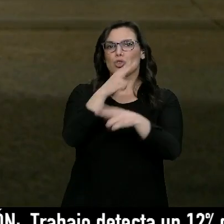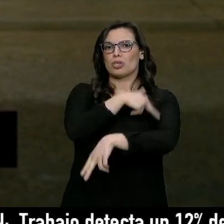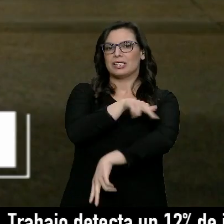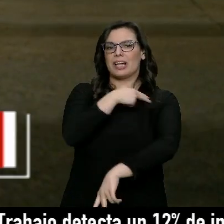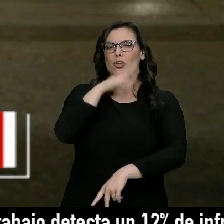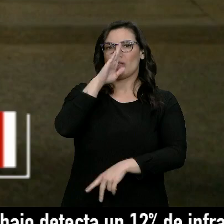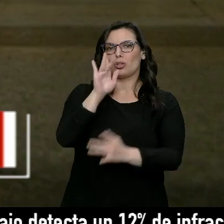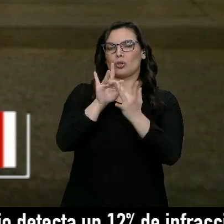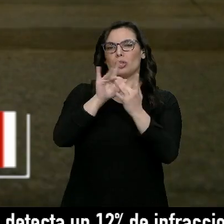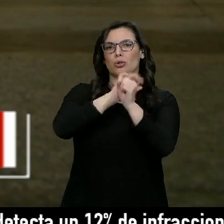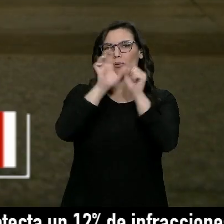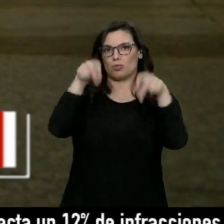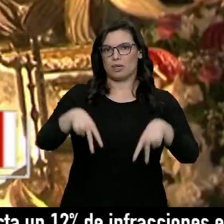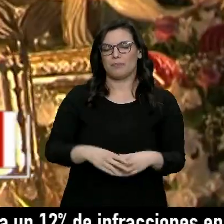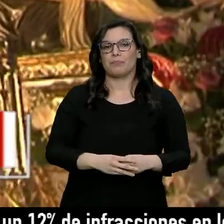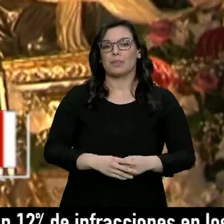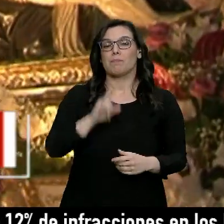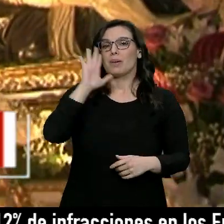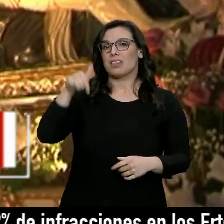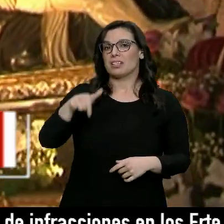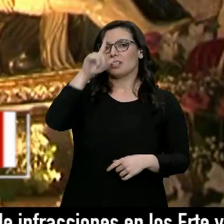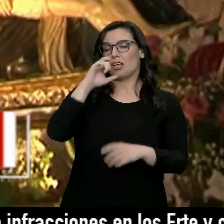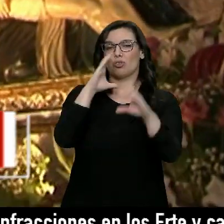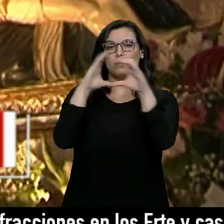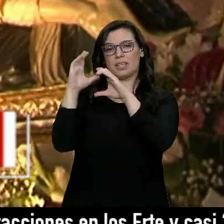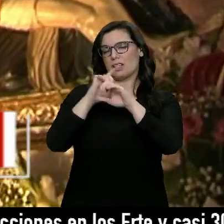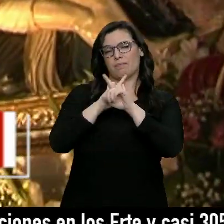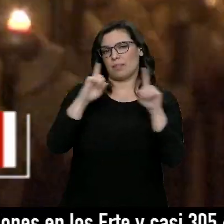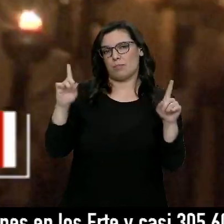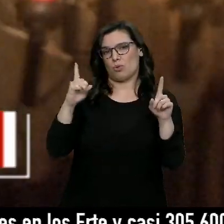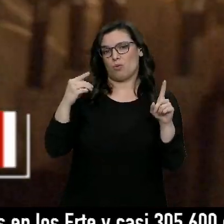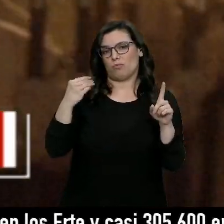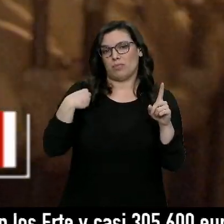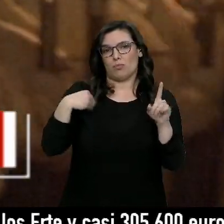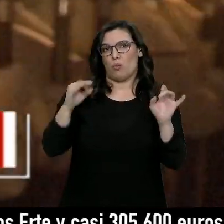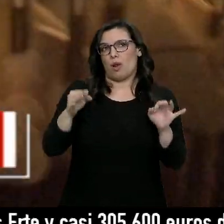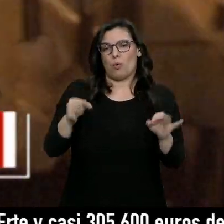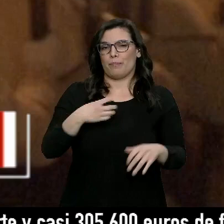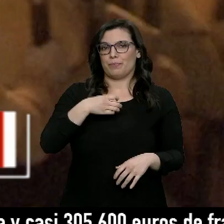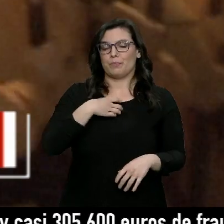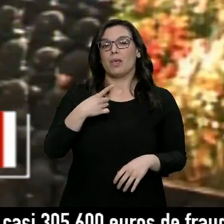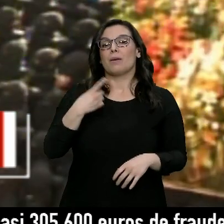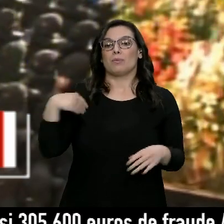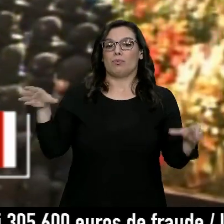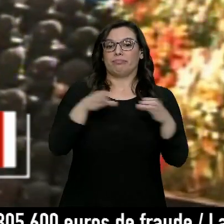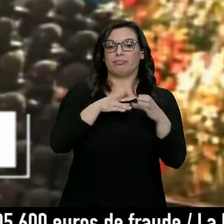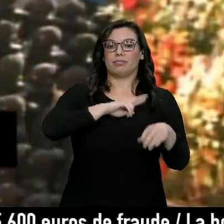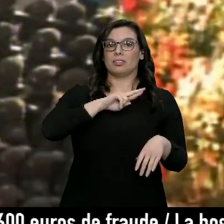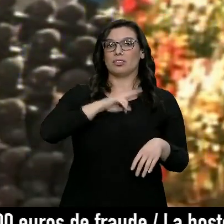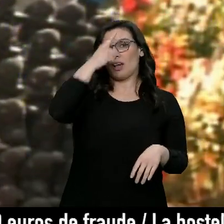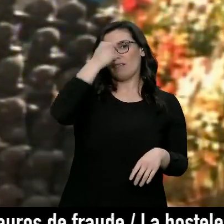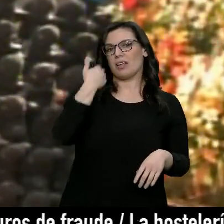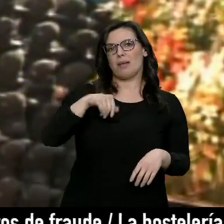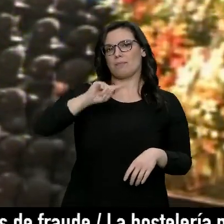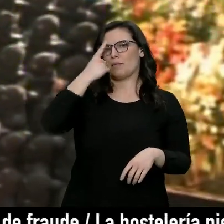Parece claro que este año tampoco habrá Semana Santa tal y como la conocemos. La diócesis de Ávila ha sido la primera en hacer oficial que quedan suspendidas